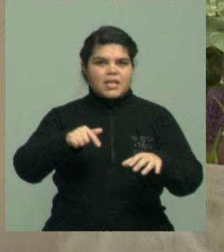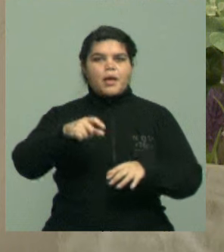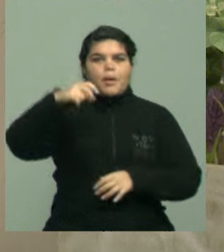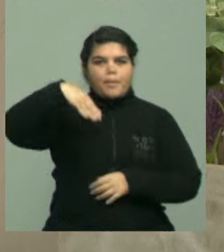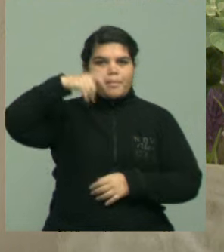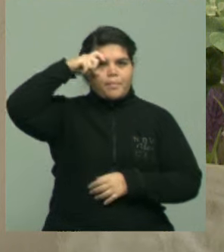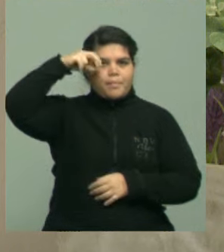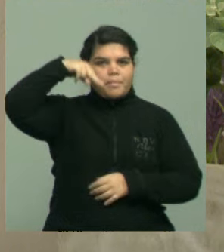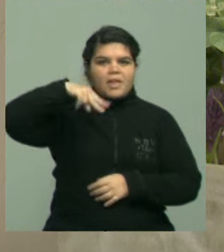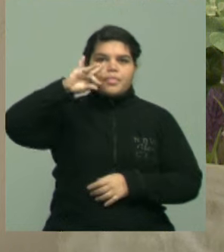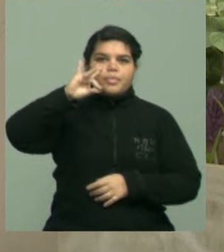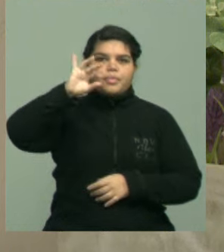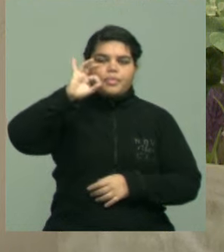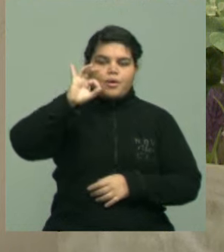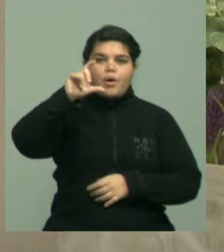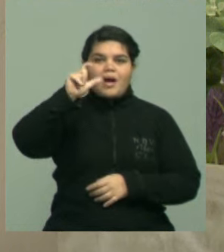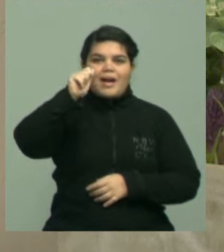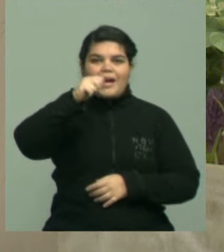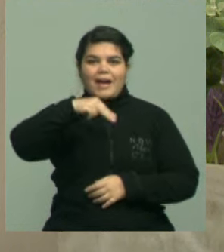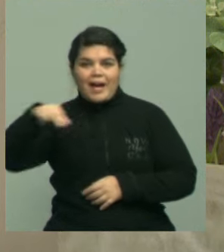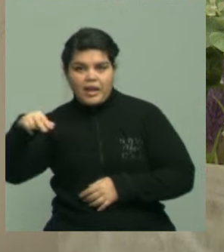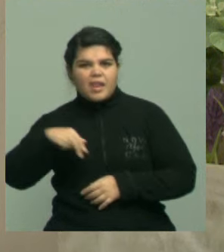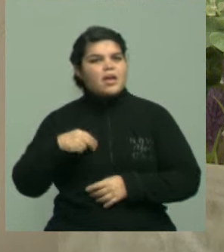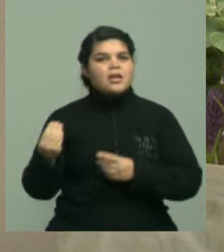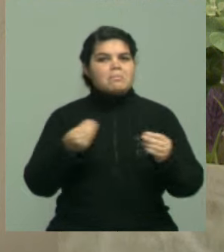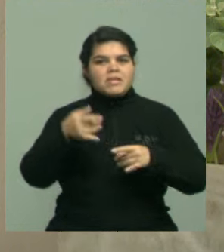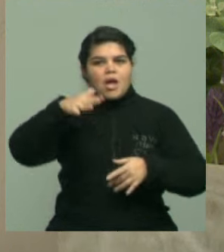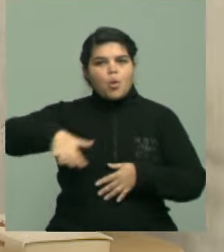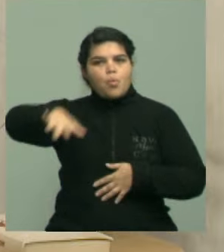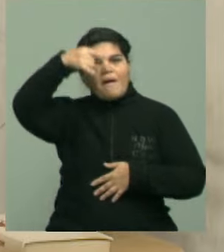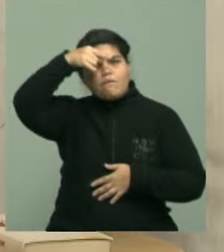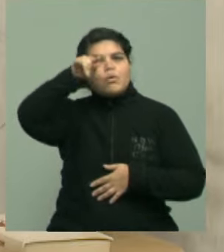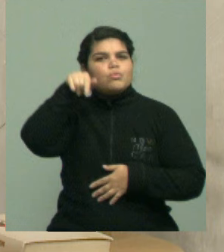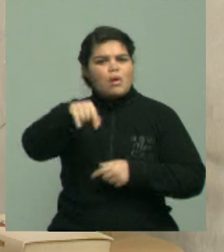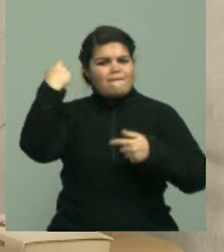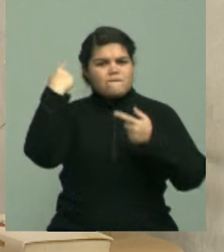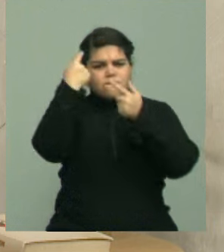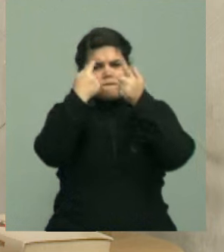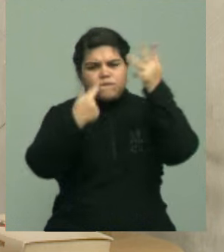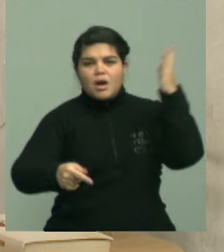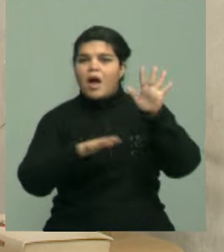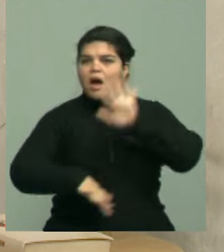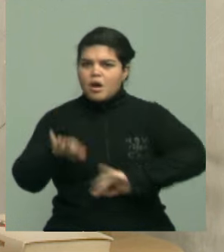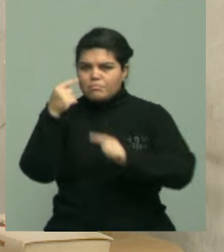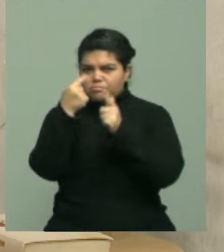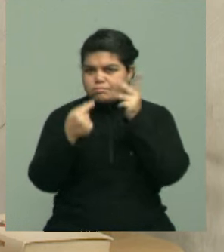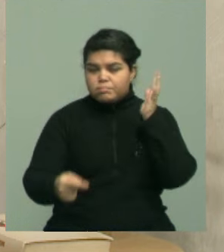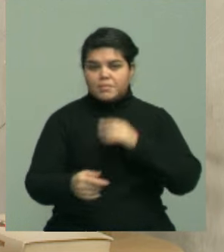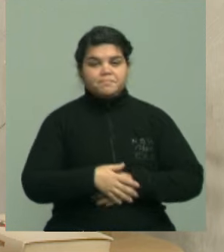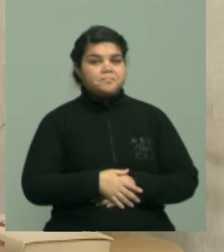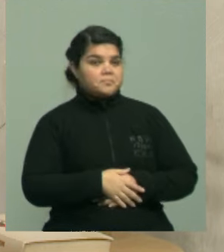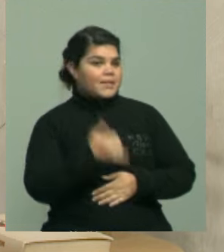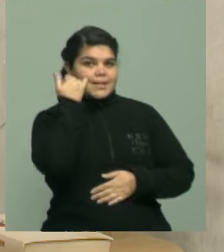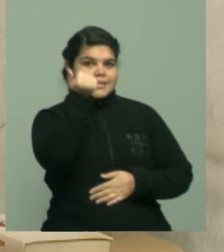donde van a haber distintas actividades y muchas ahí en el Ángel Bustelo, ¿no? Así es. Contanos. Tenemos ya más de